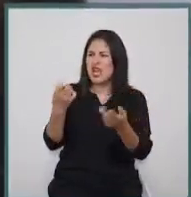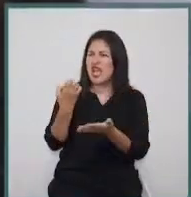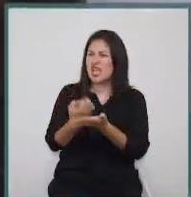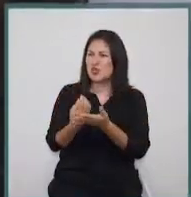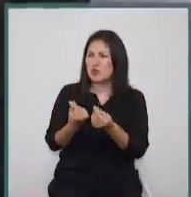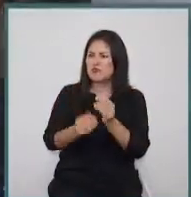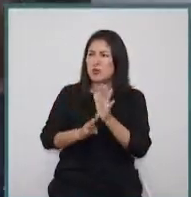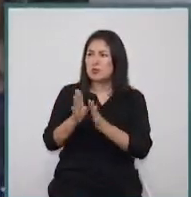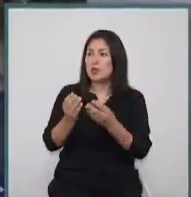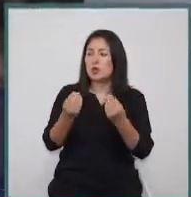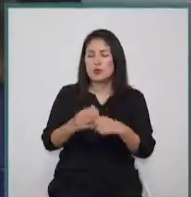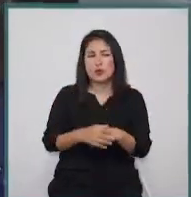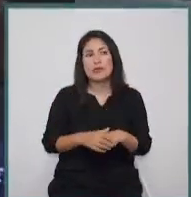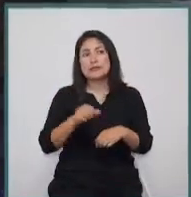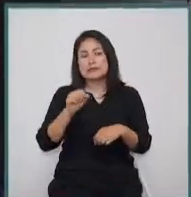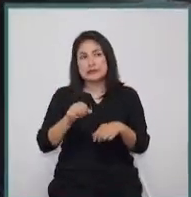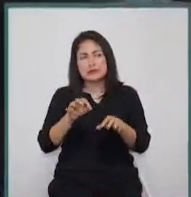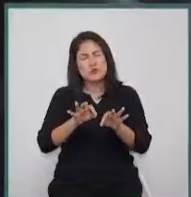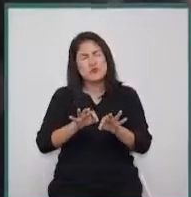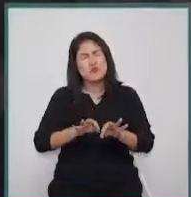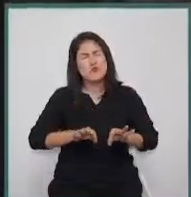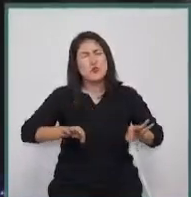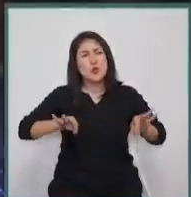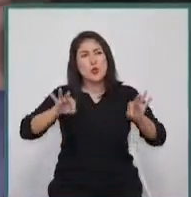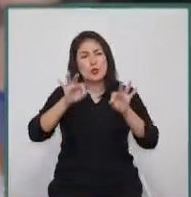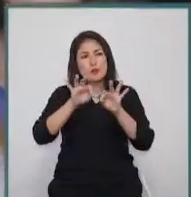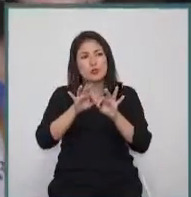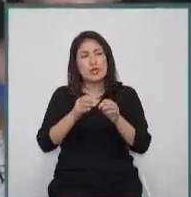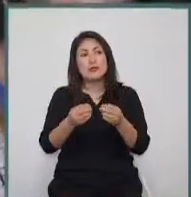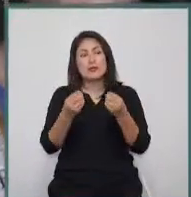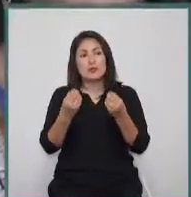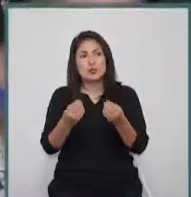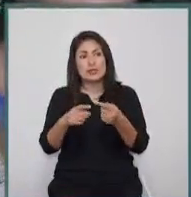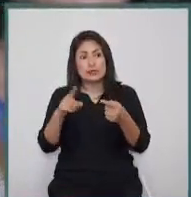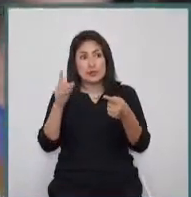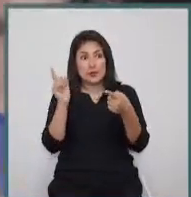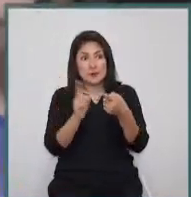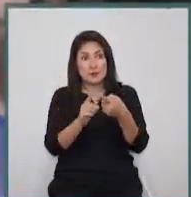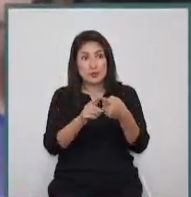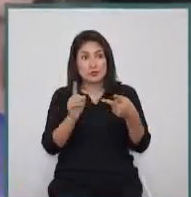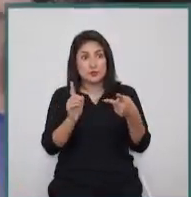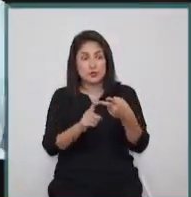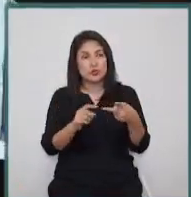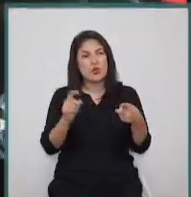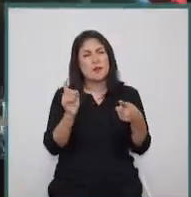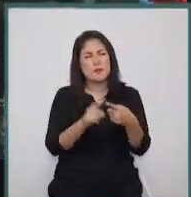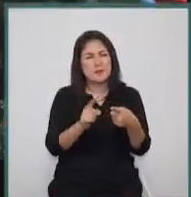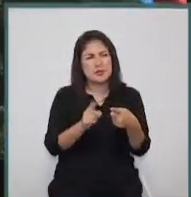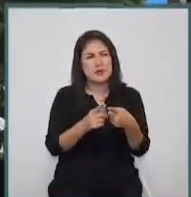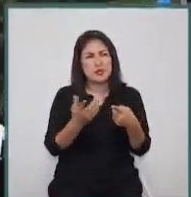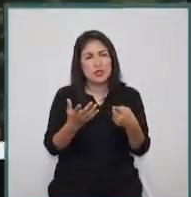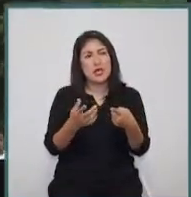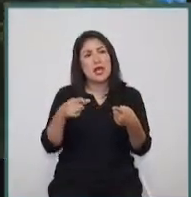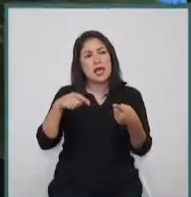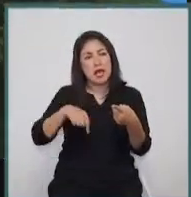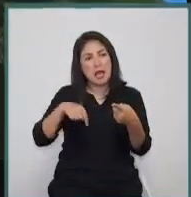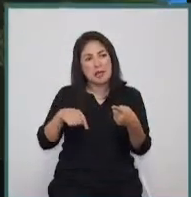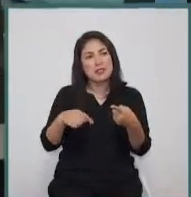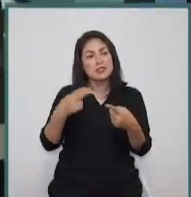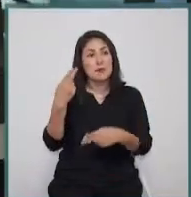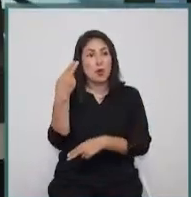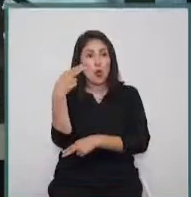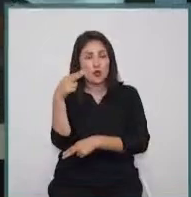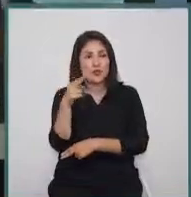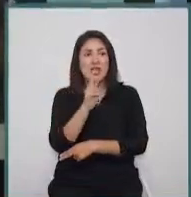de Ica para los icaños? Es bastante, bastante importante. ¿Por qué? Porque tiene factores directos e indirectos. El factor directo es lo que son